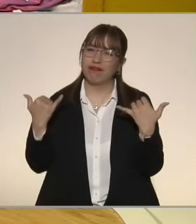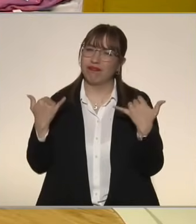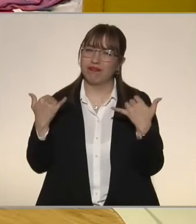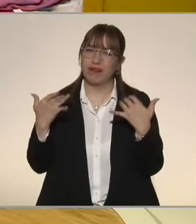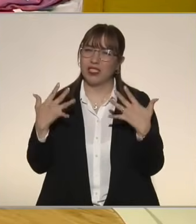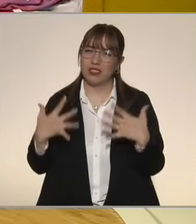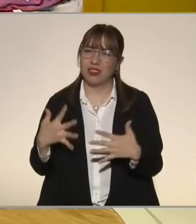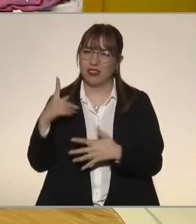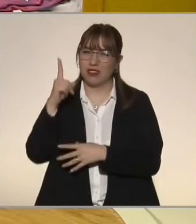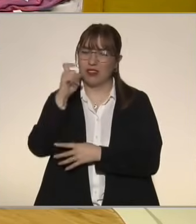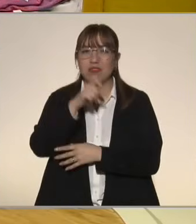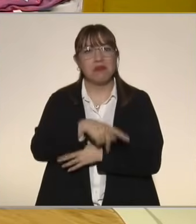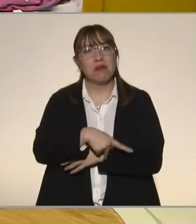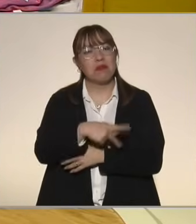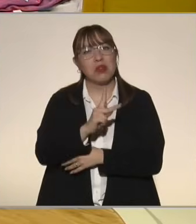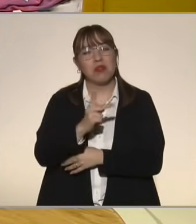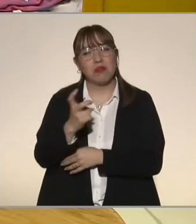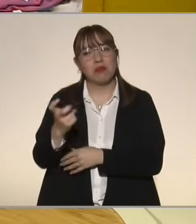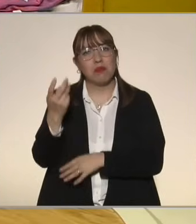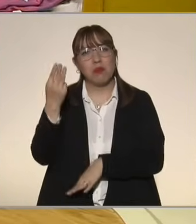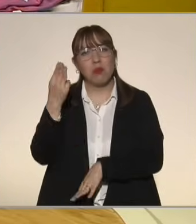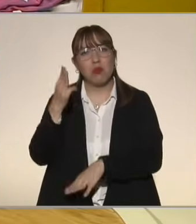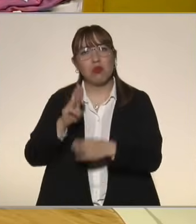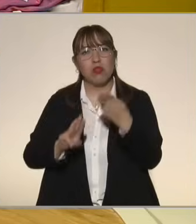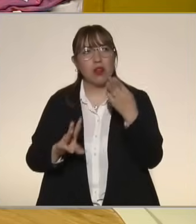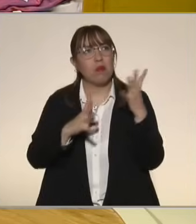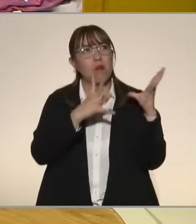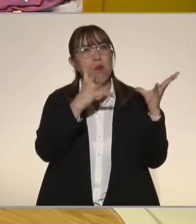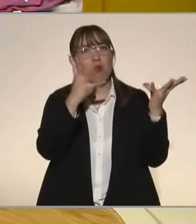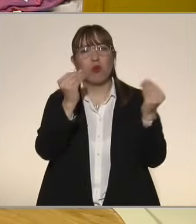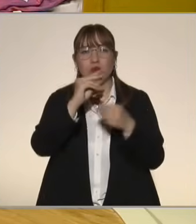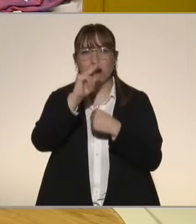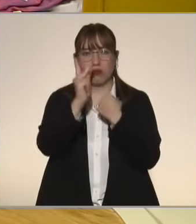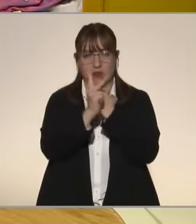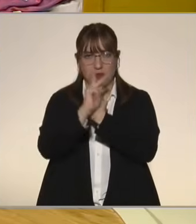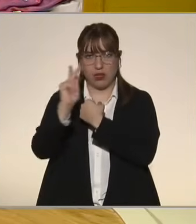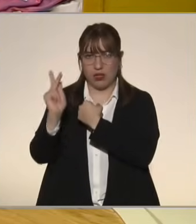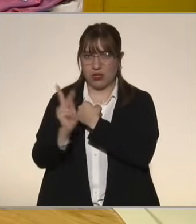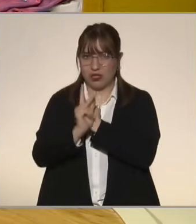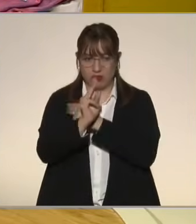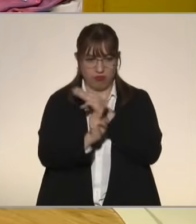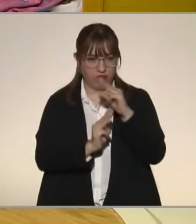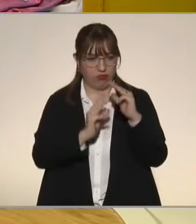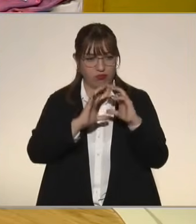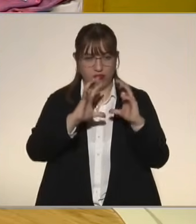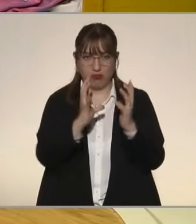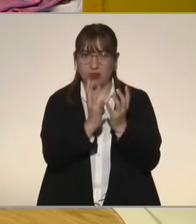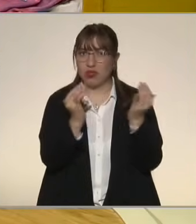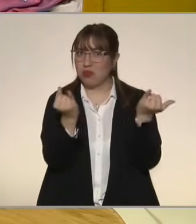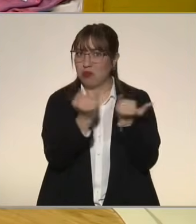algo a nivel mundial. Muchos países del mundo tienen esta misma fecha, 31 de diciembre, para